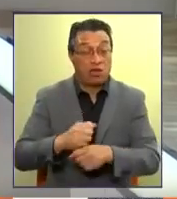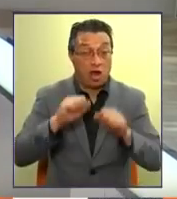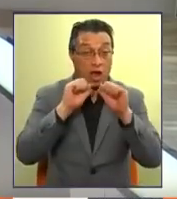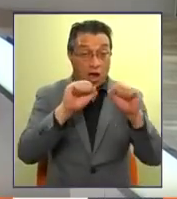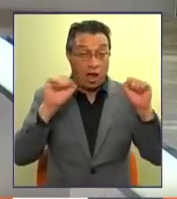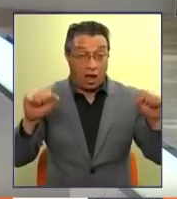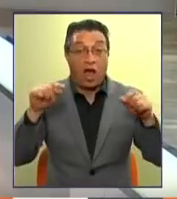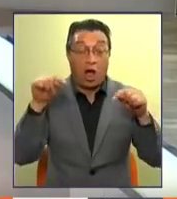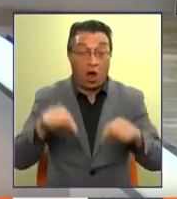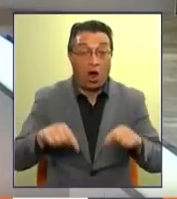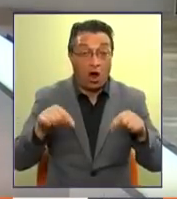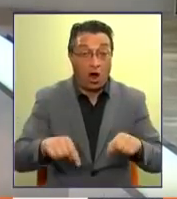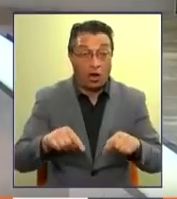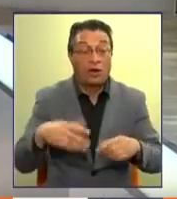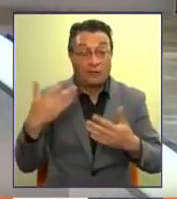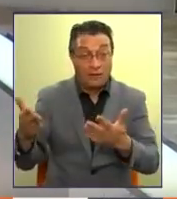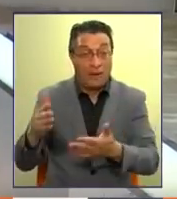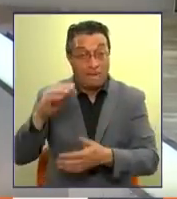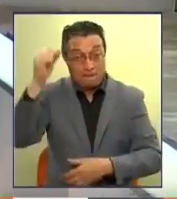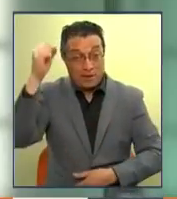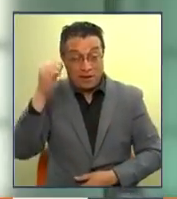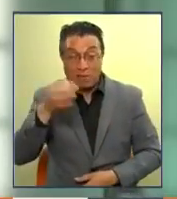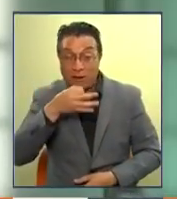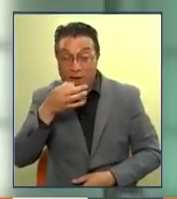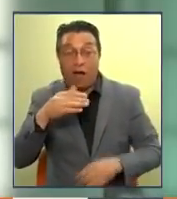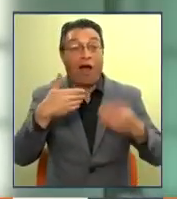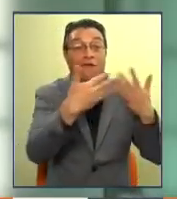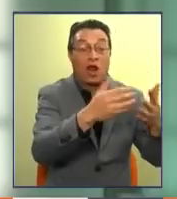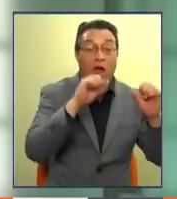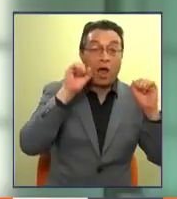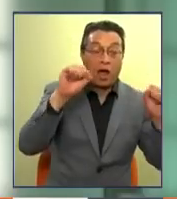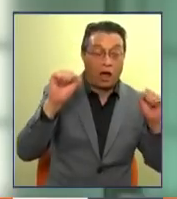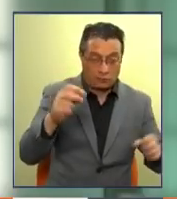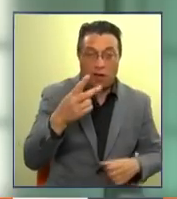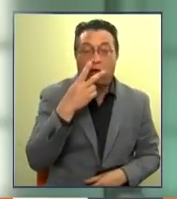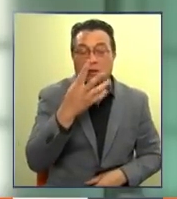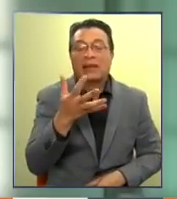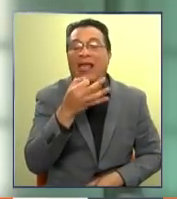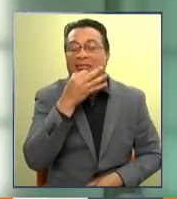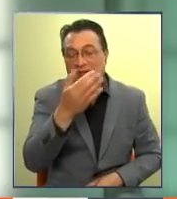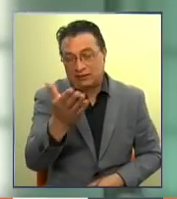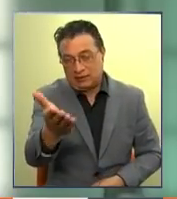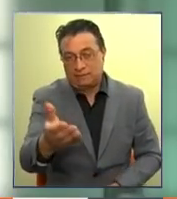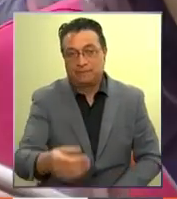en la ceremonia que estaba el presidente Sebastián Piñera dijeron lo que le vamos a poner a continuación.